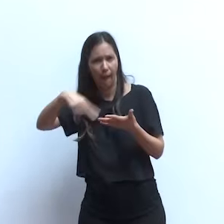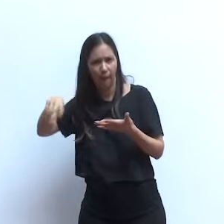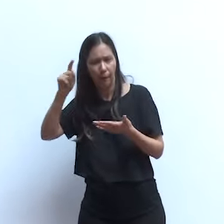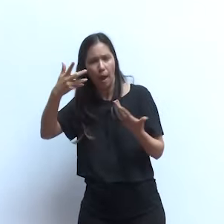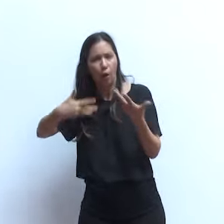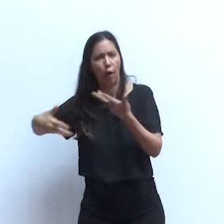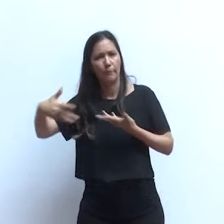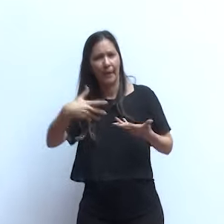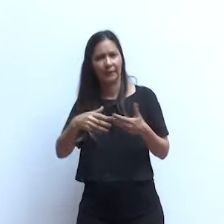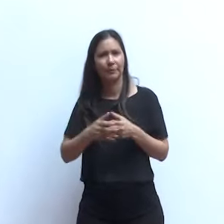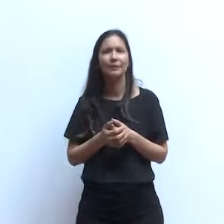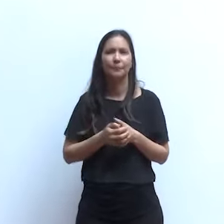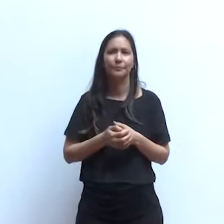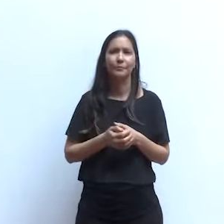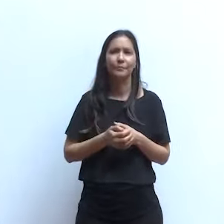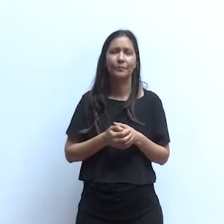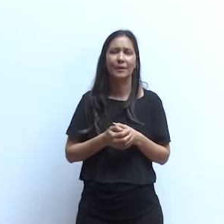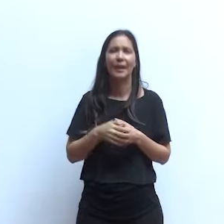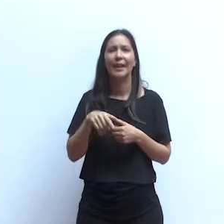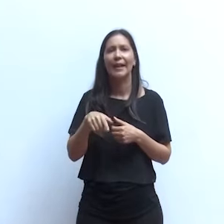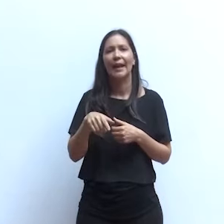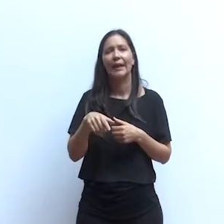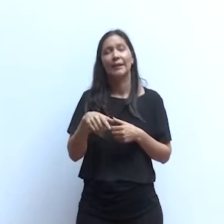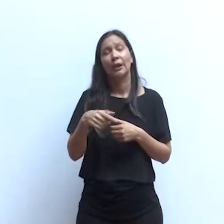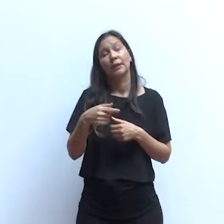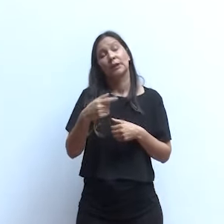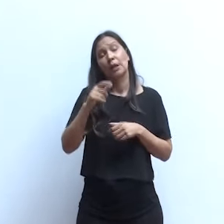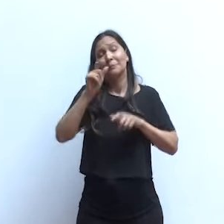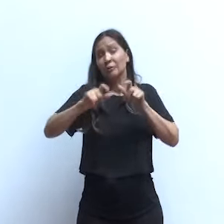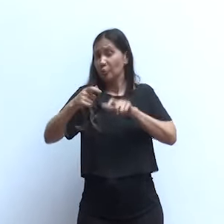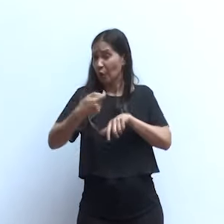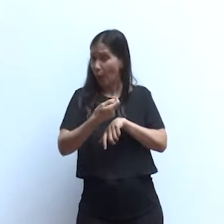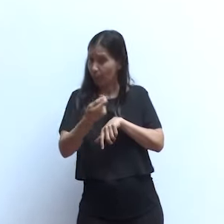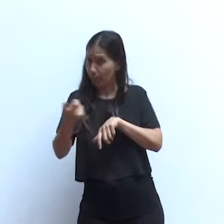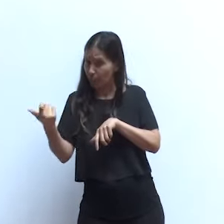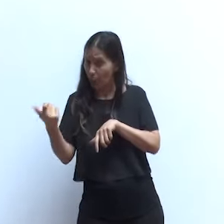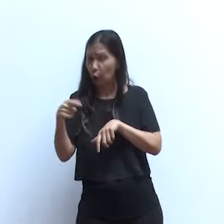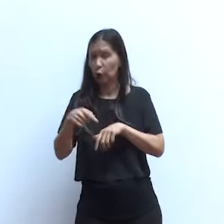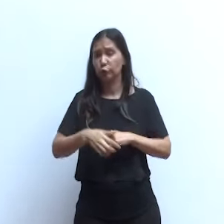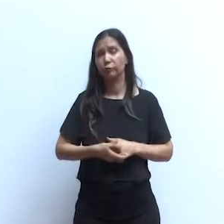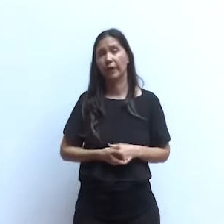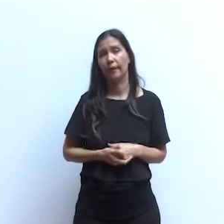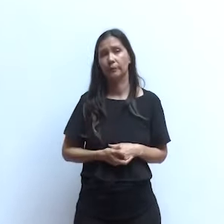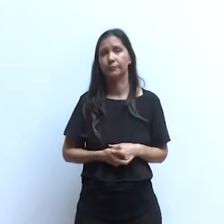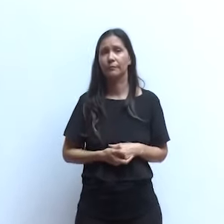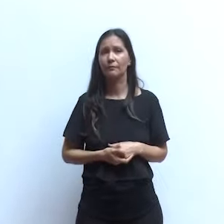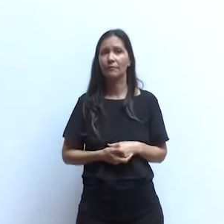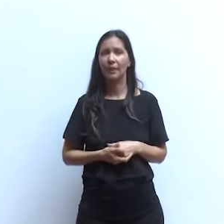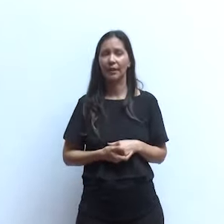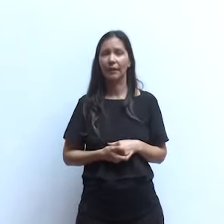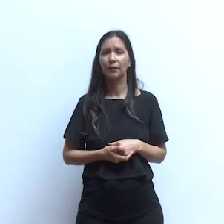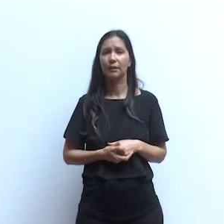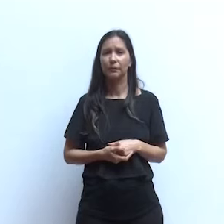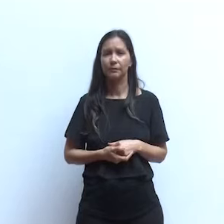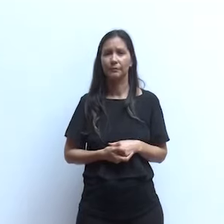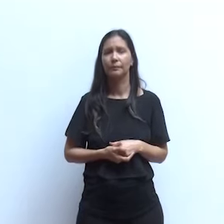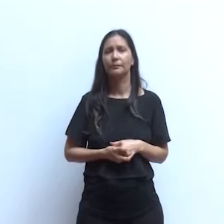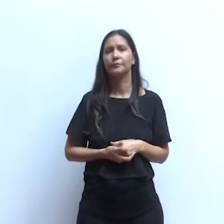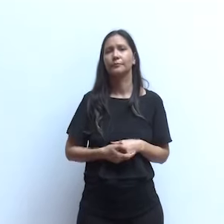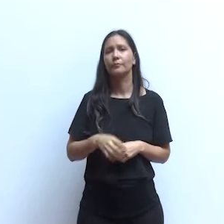muy pocos también los que los que levantaron el guante y es decir que que se hicieron que de